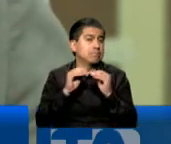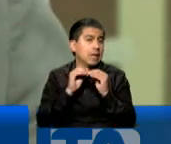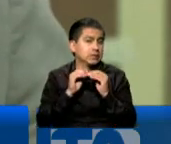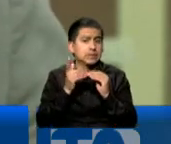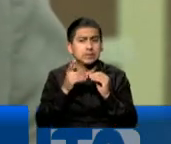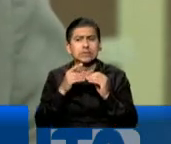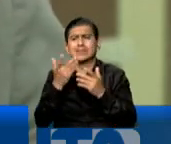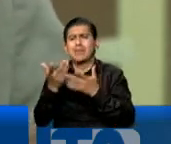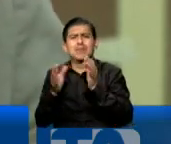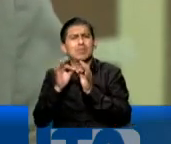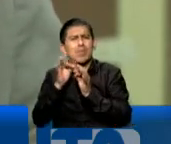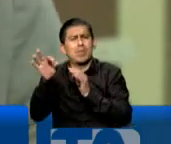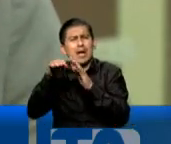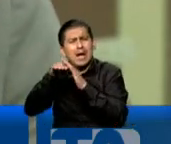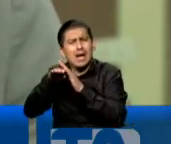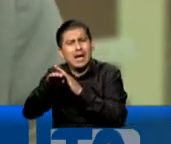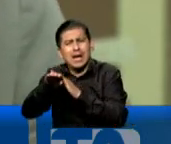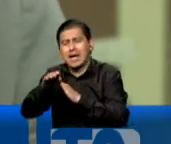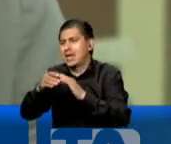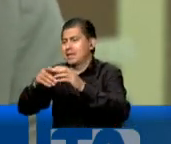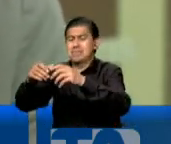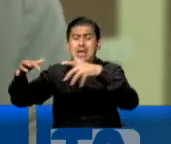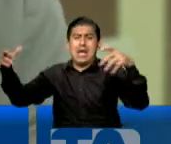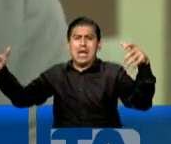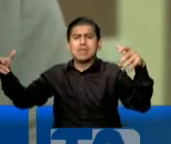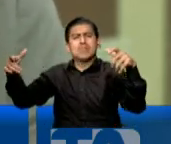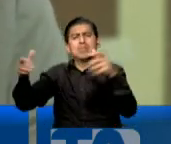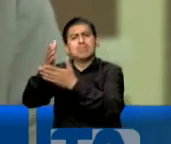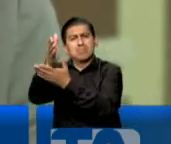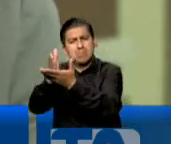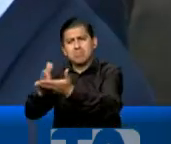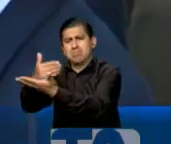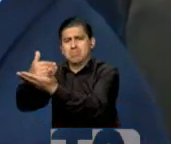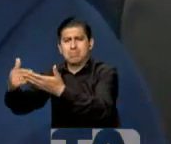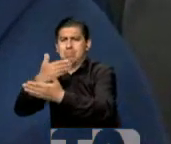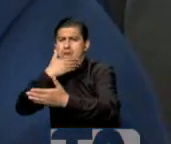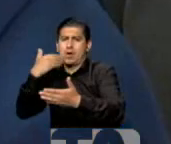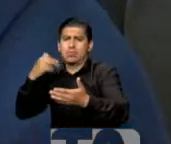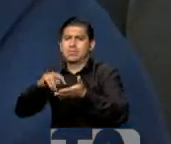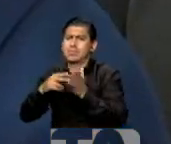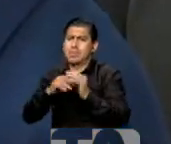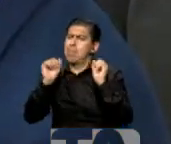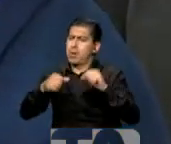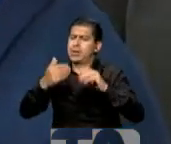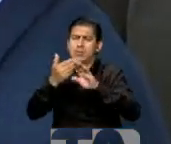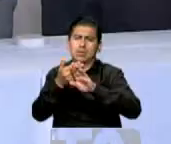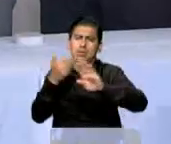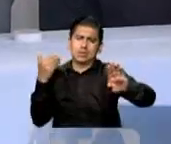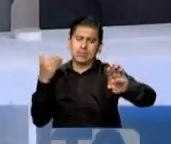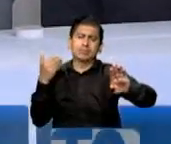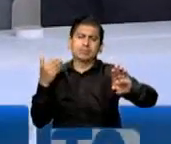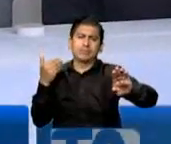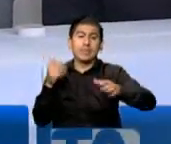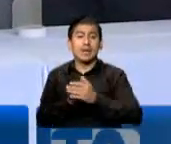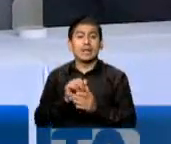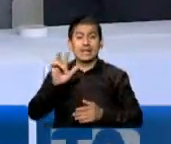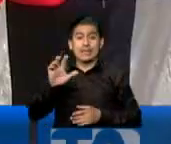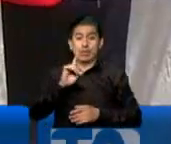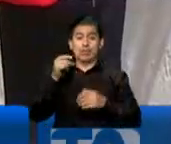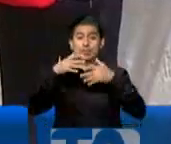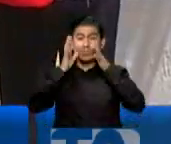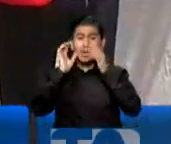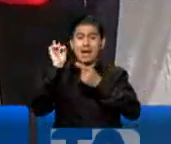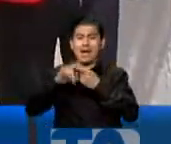se amplíen o se dividan para garantizar también el distanciamiento. Del 31 de diciembre al 4 de febrero será la